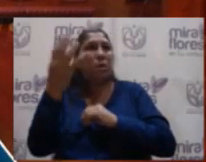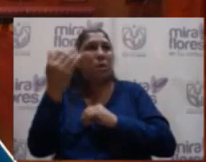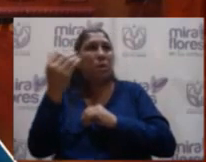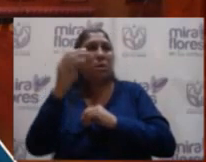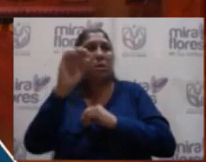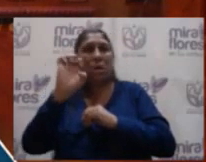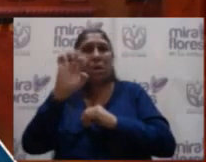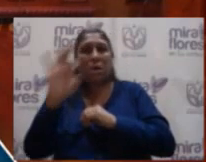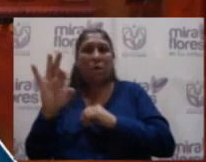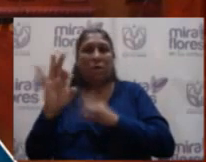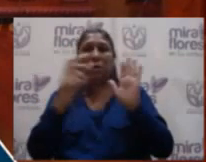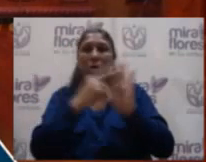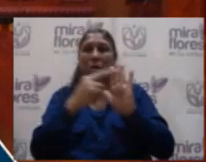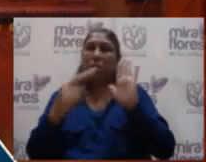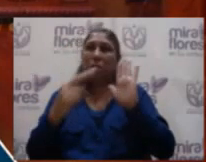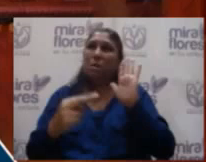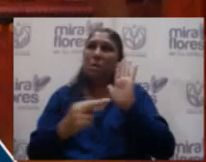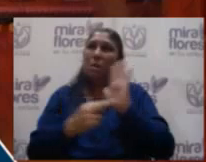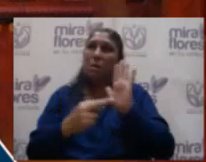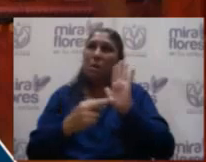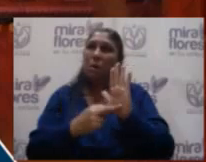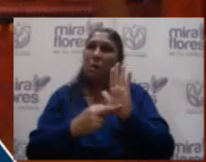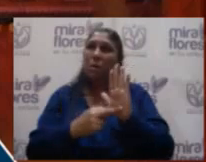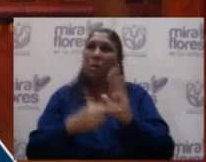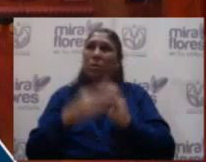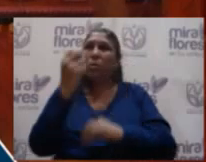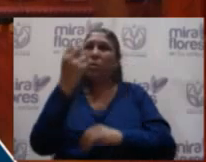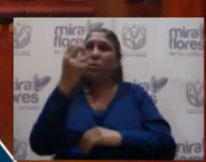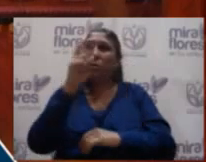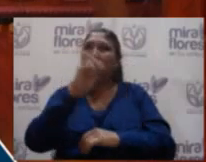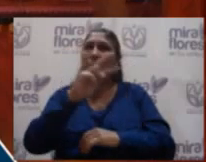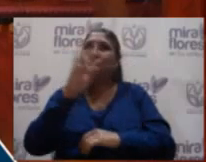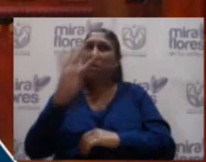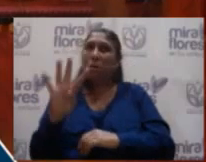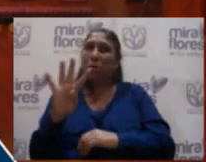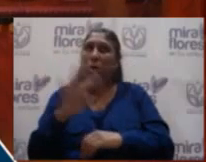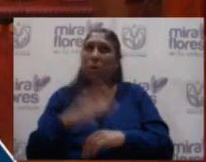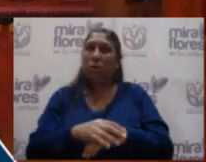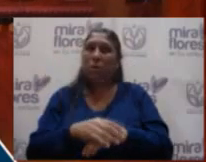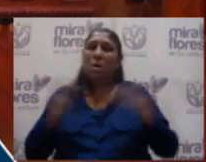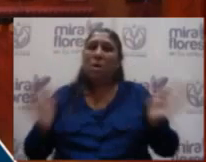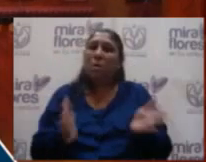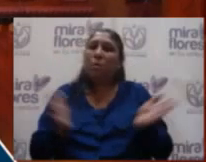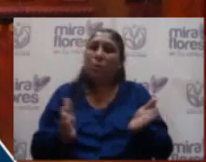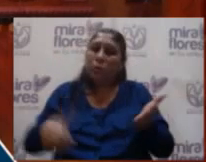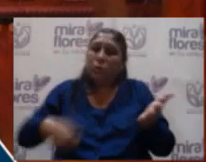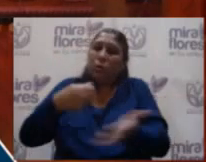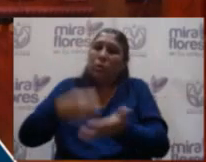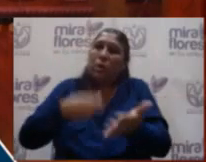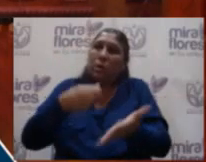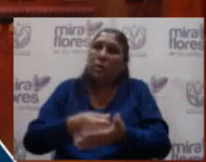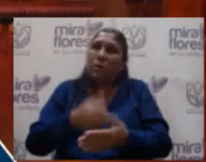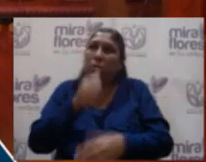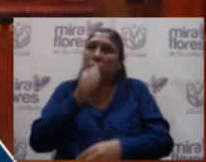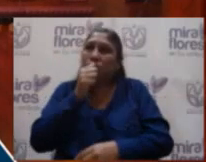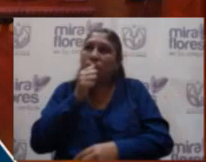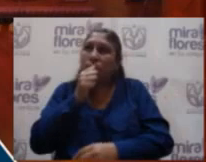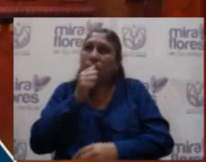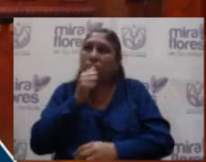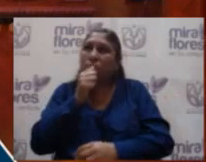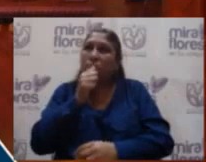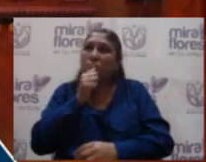410-2015-EF, Reglamento del Decreto Legislativo 1224, Marco de Promoción de la Inversión Privada mediante